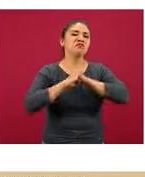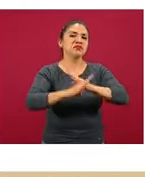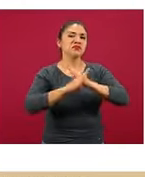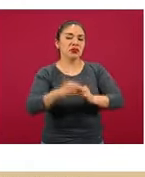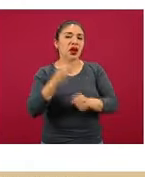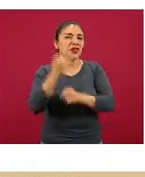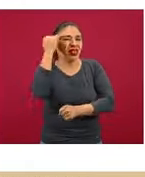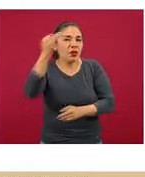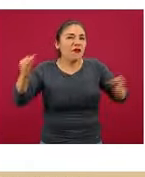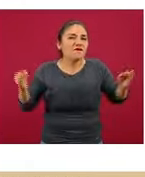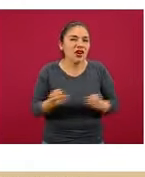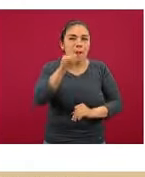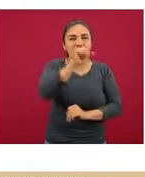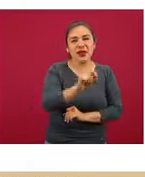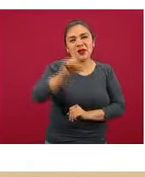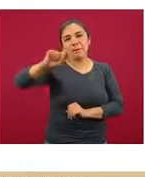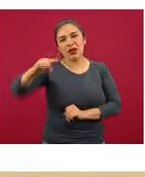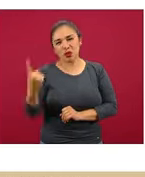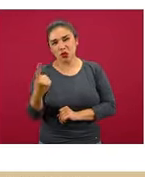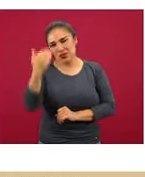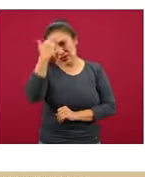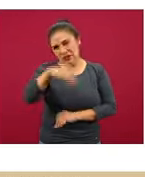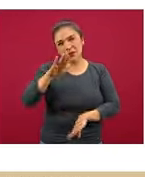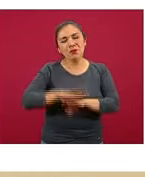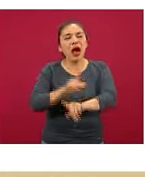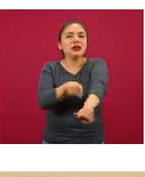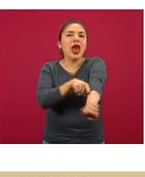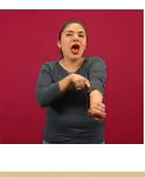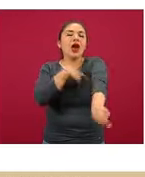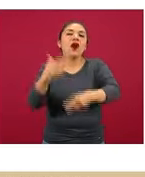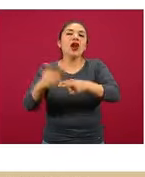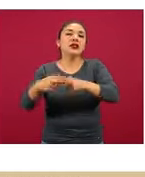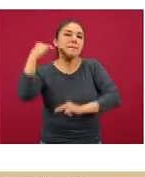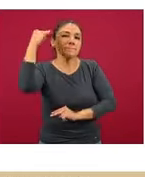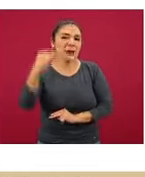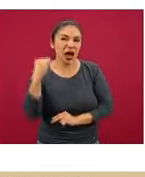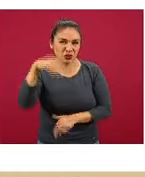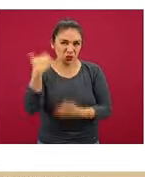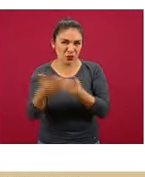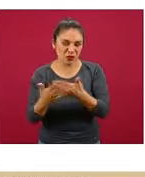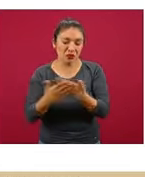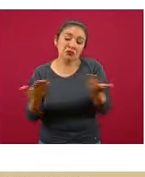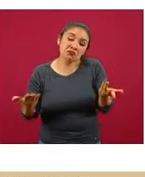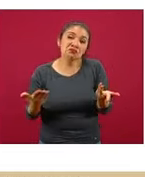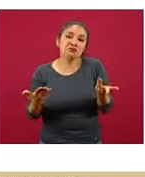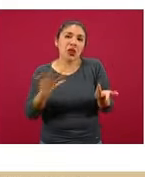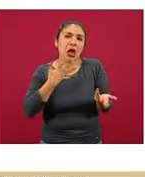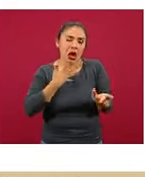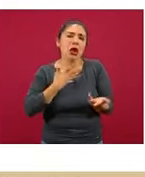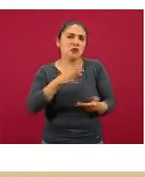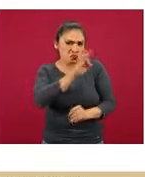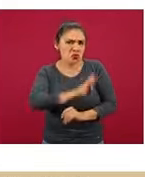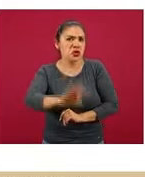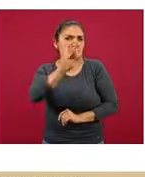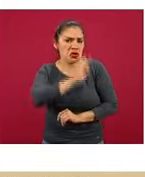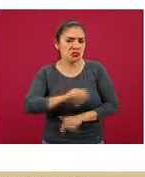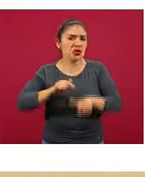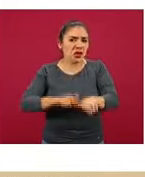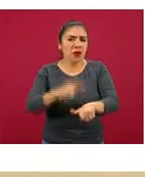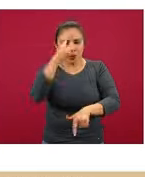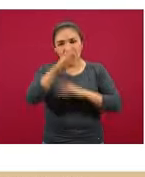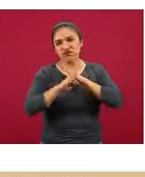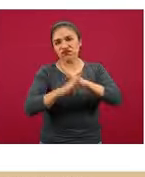invernal 2021, que sabemos se extiende todavía hasta marzo, y por lo menos tienen muchas posibilidades de